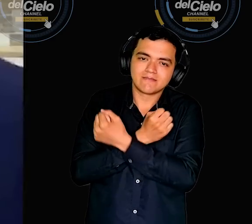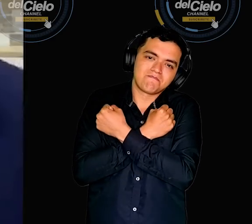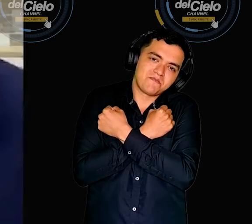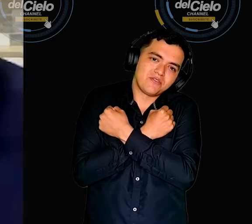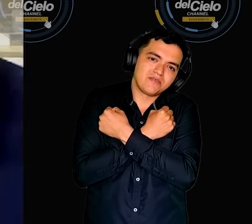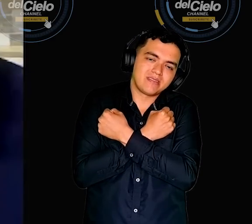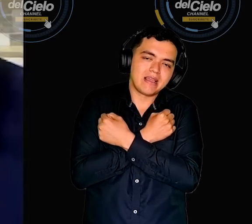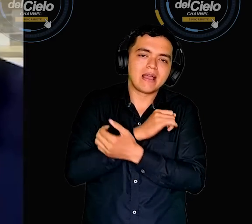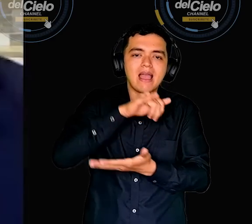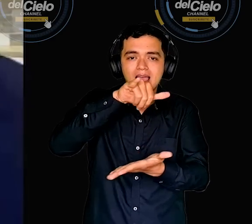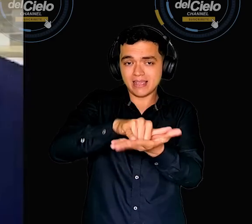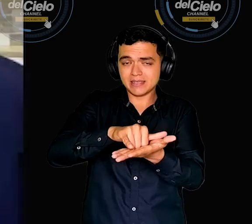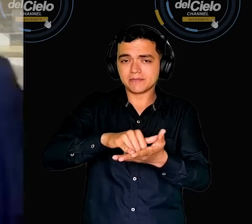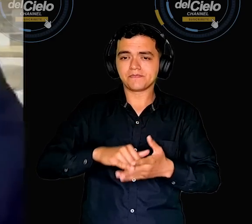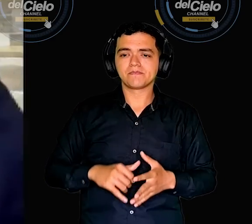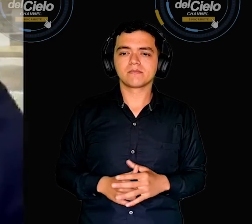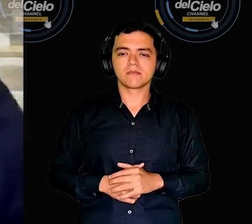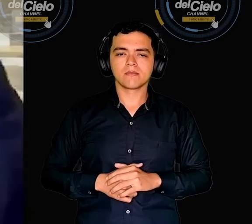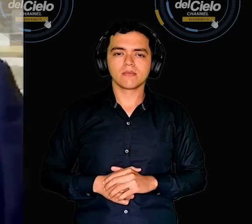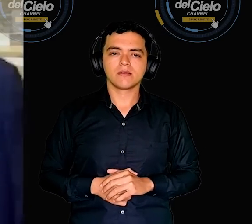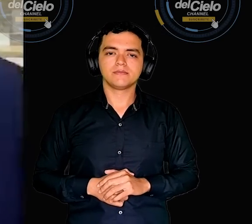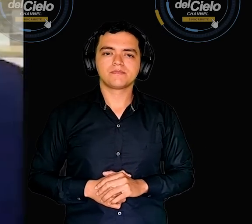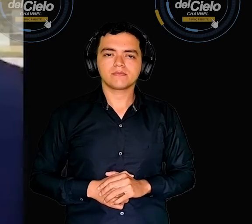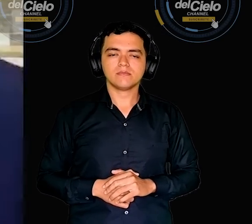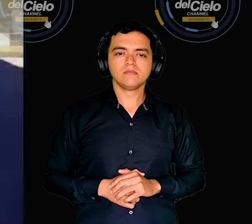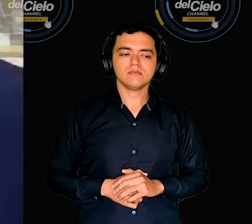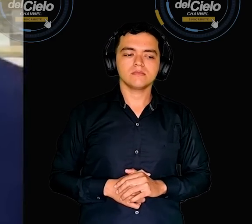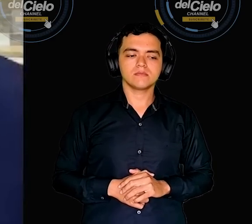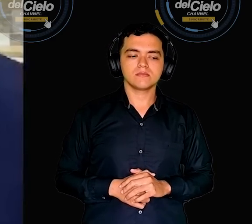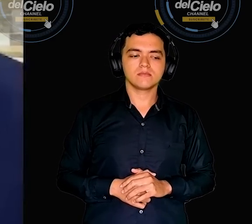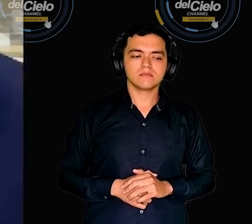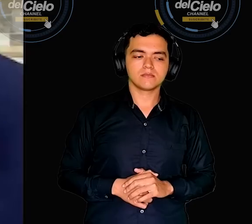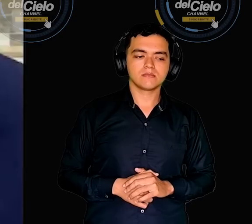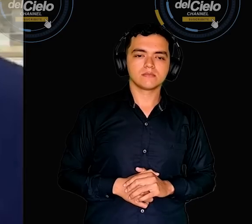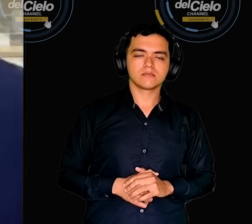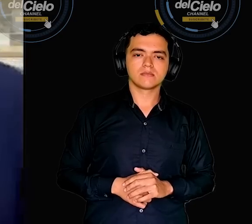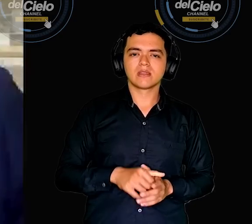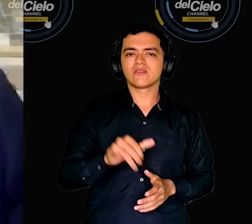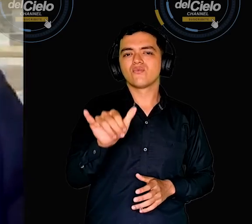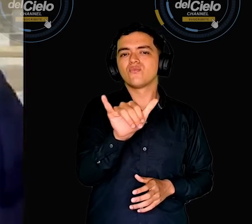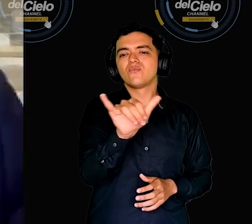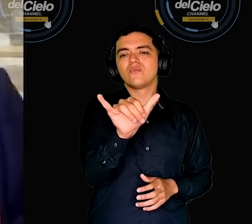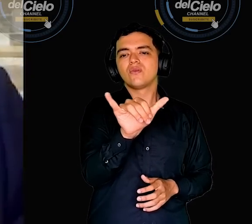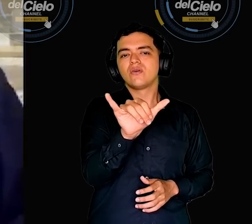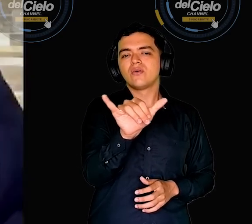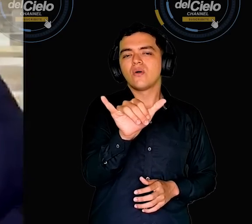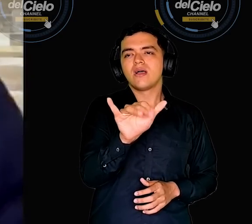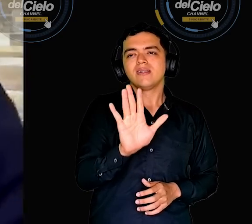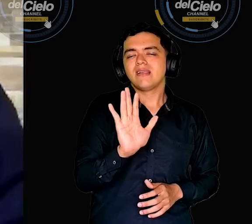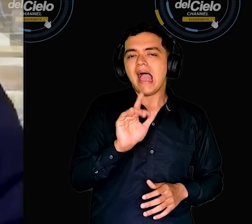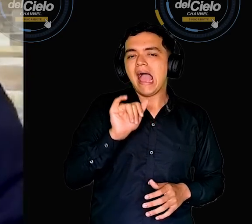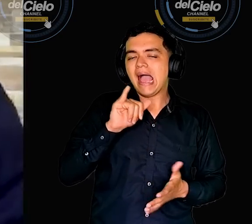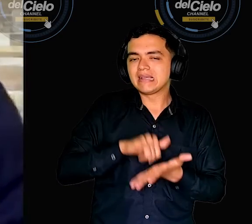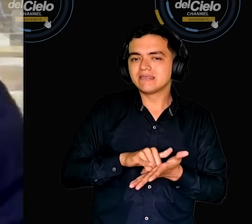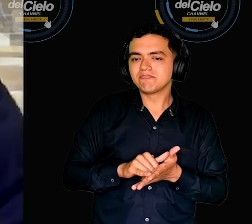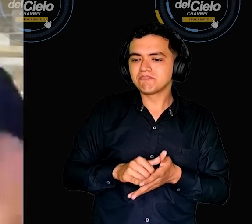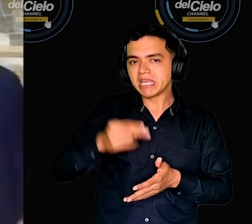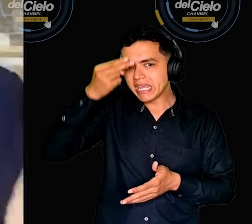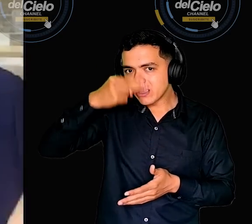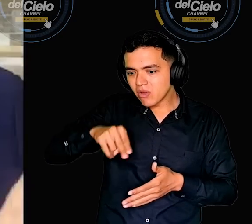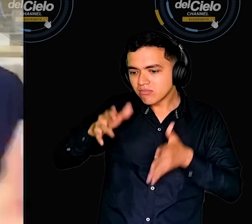ocasiones, sino que uno esté preparado para darse cuenta que ese no es el camino para yo tener un hogar